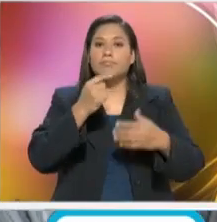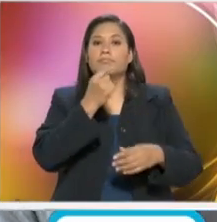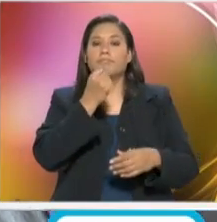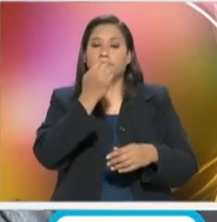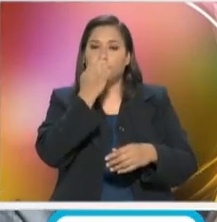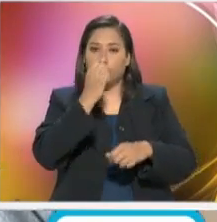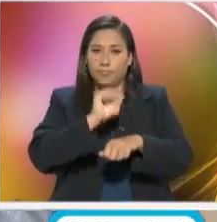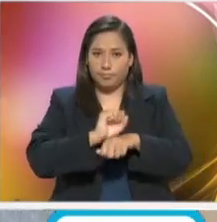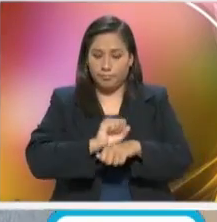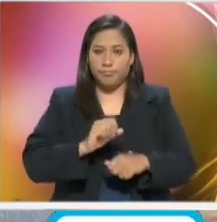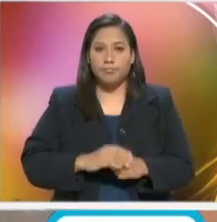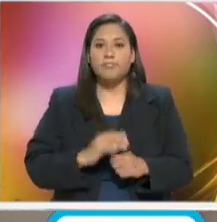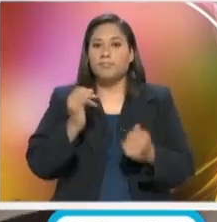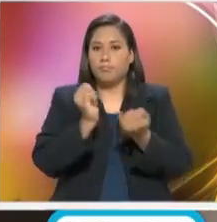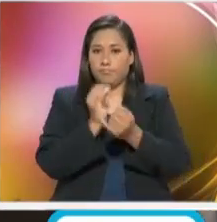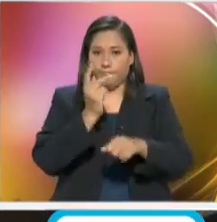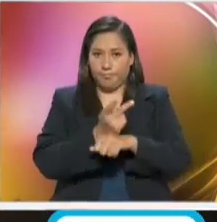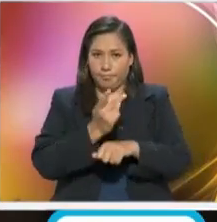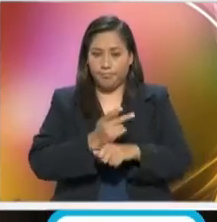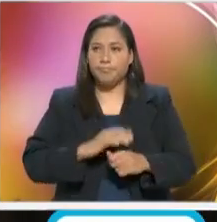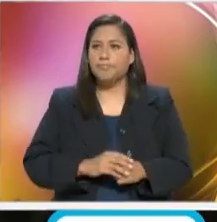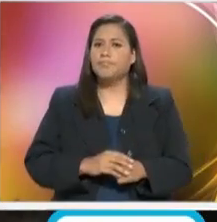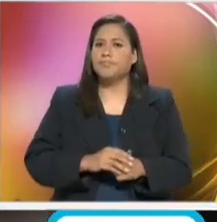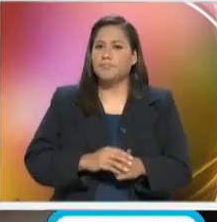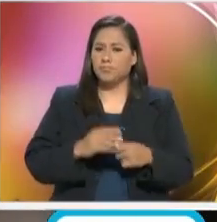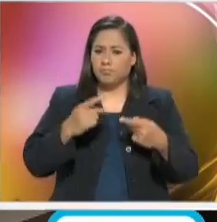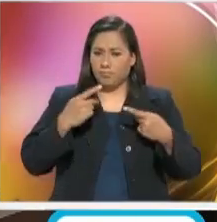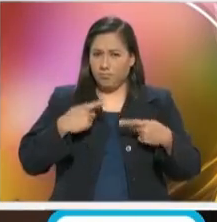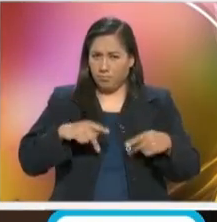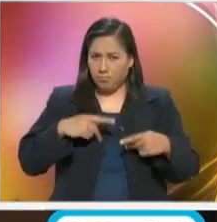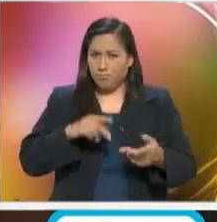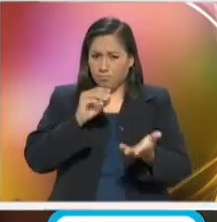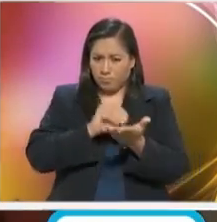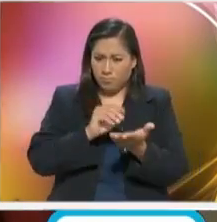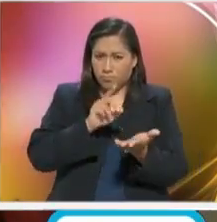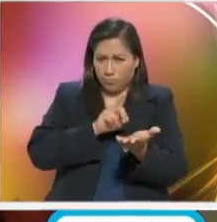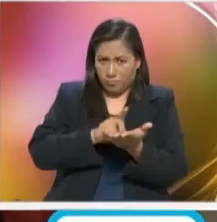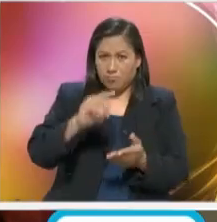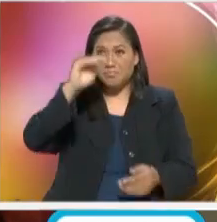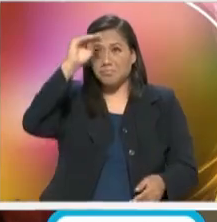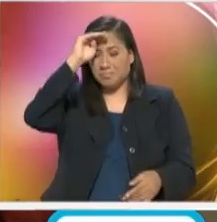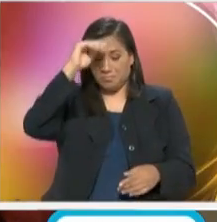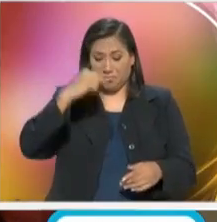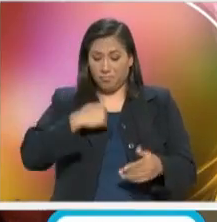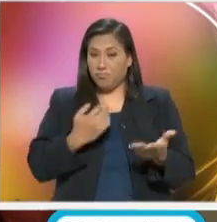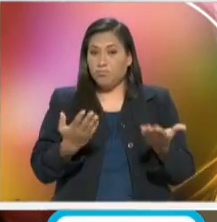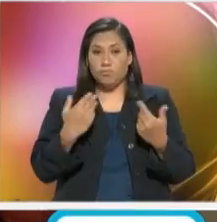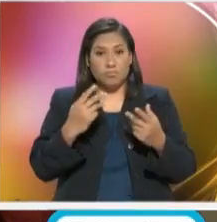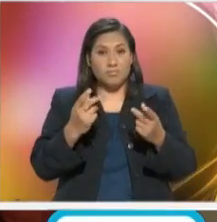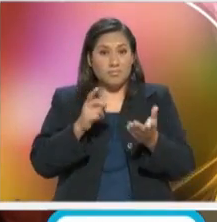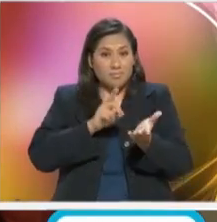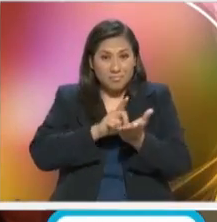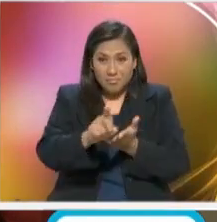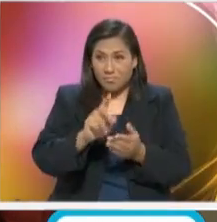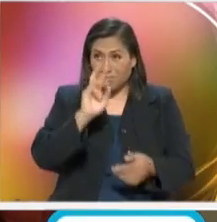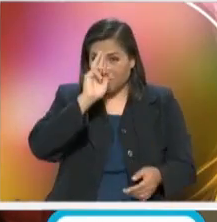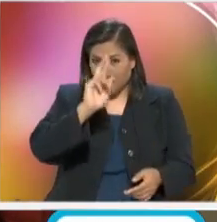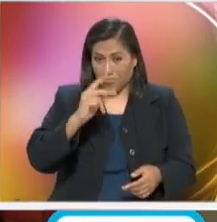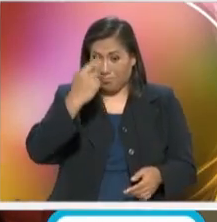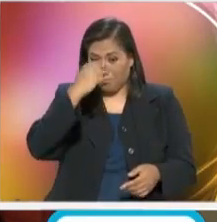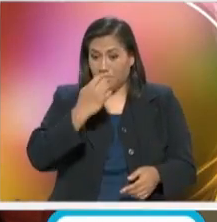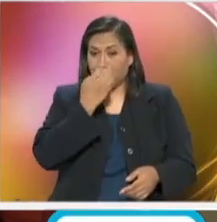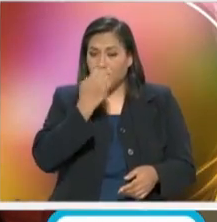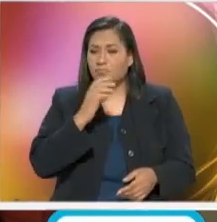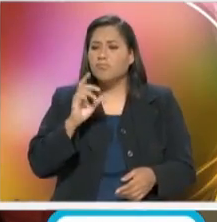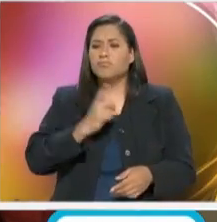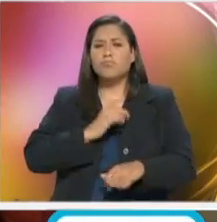Licenciado, ¿hay desinformación con este tema del derecho? ¿Hay personas que todavía piensan que no cuentan con este derecho? ¿O que la educación es solo